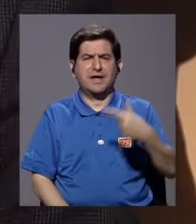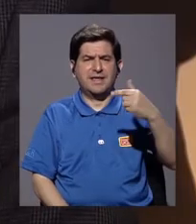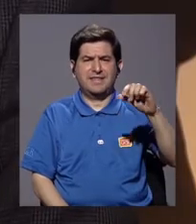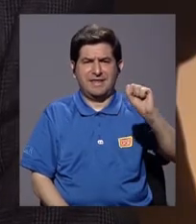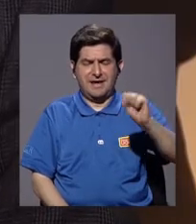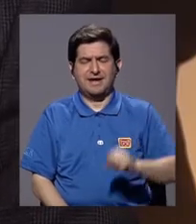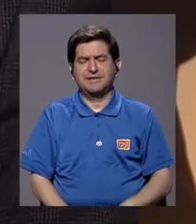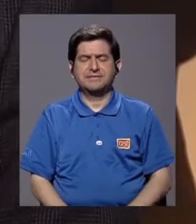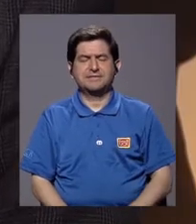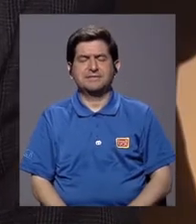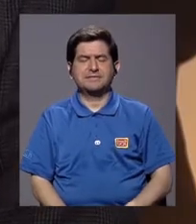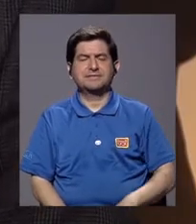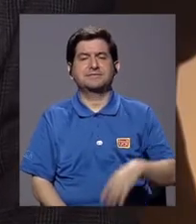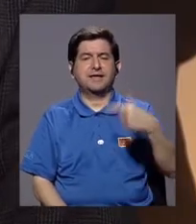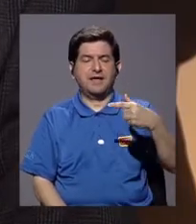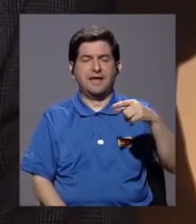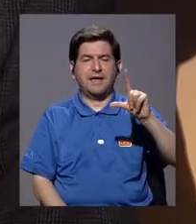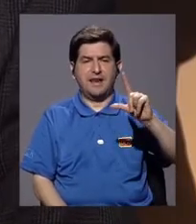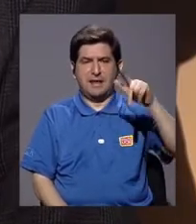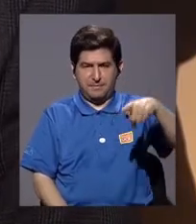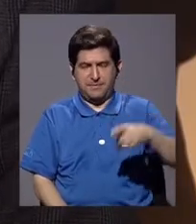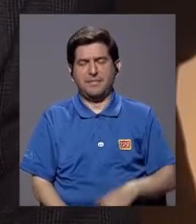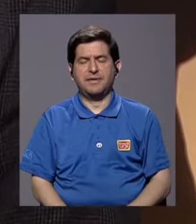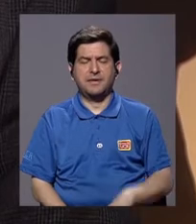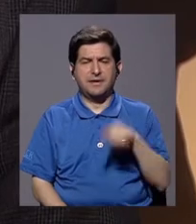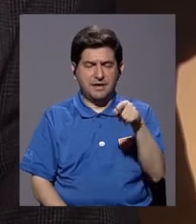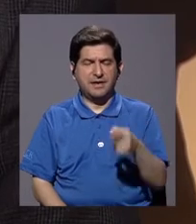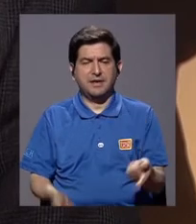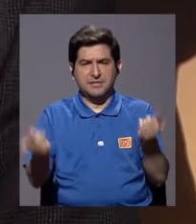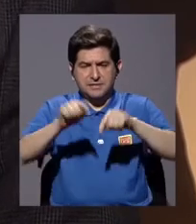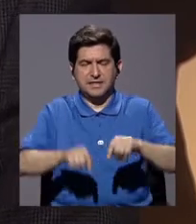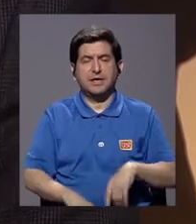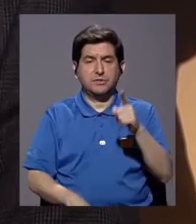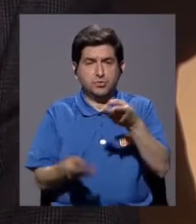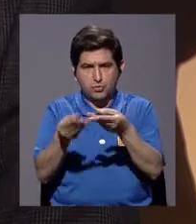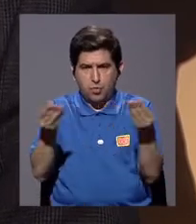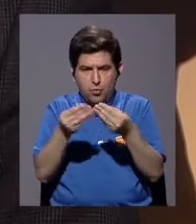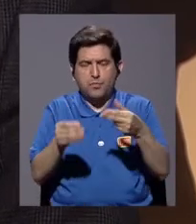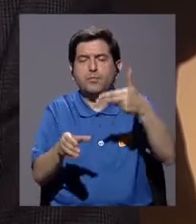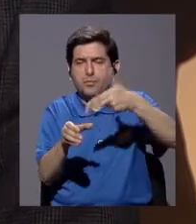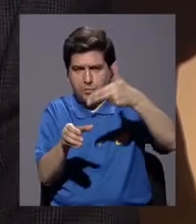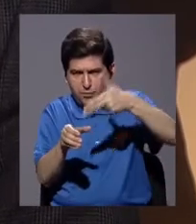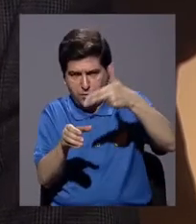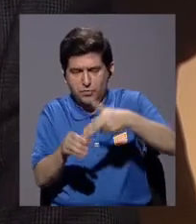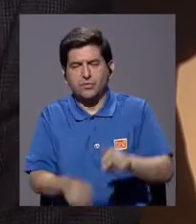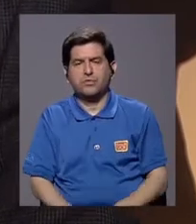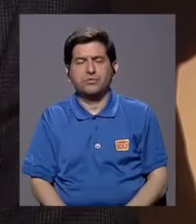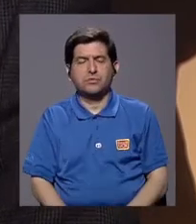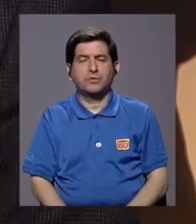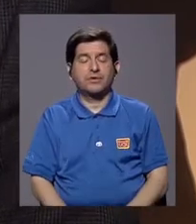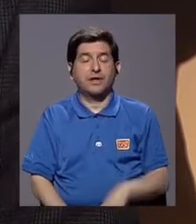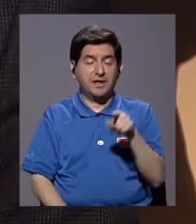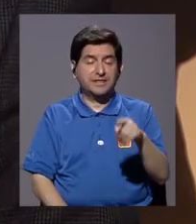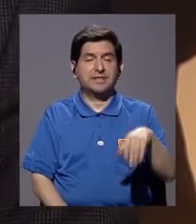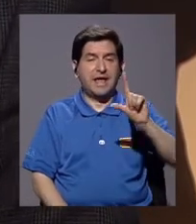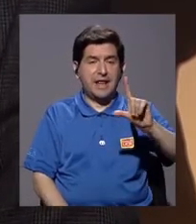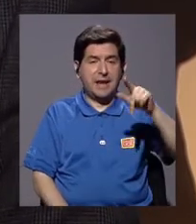una aclaración, el gas licuado de petróleo es un derivado del crudo, del petróleo, ¿verdad? Cuando hablamos de LPG.